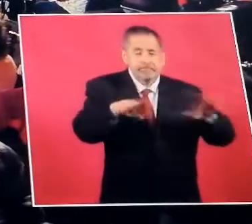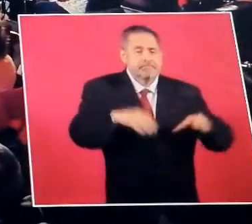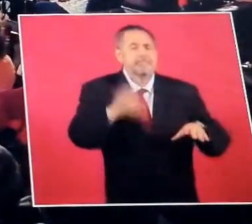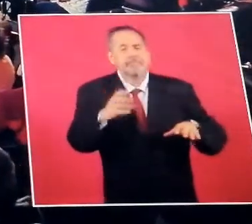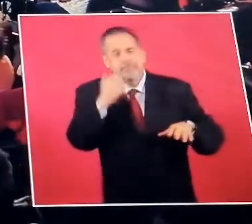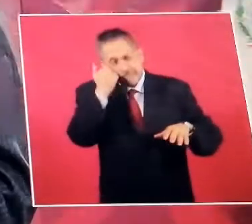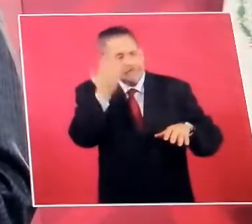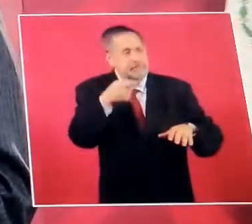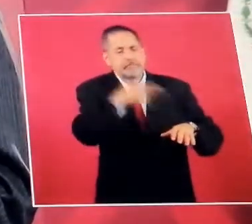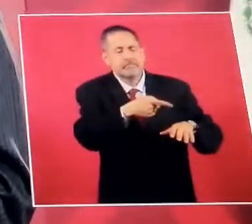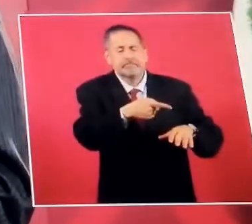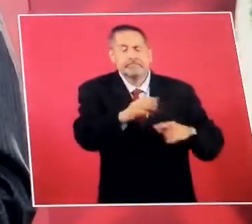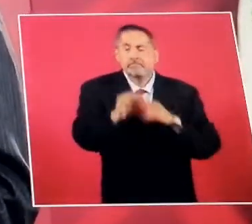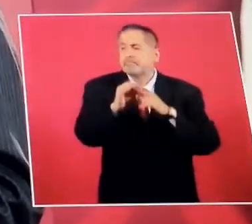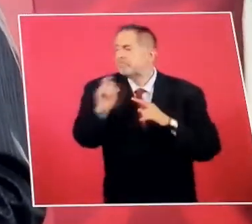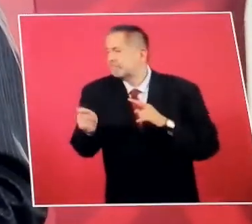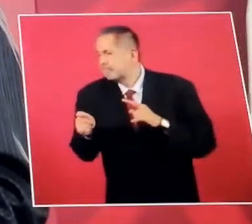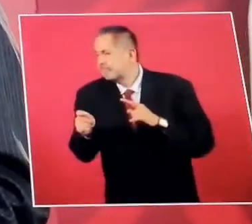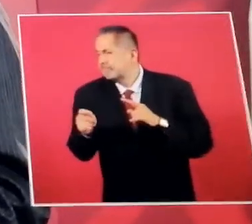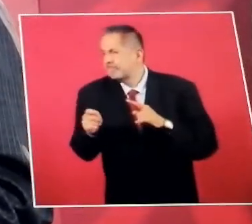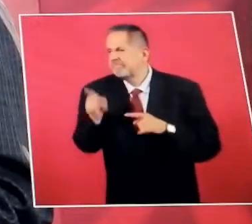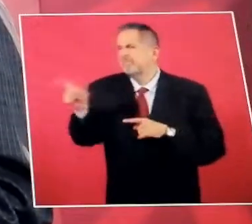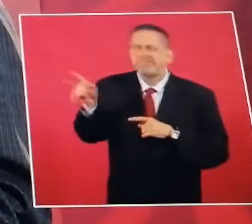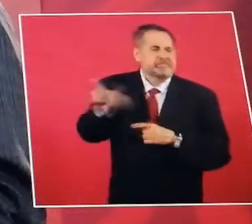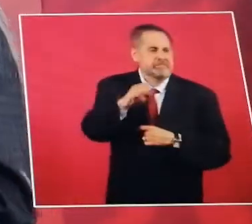lo que resaltan es lo que nos afecta.